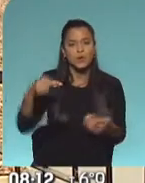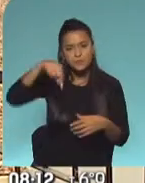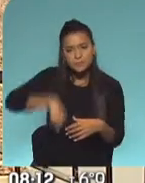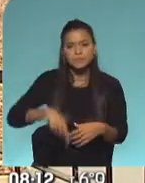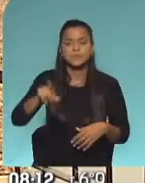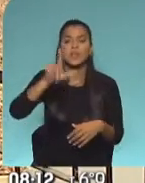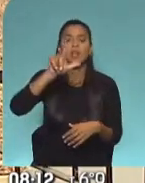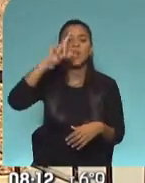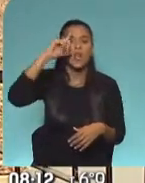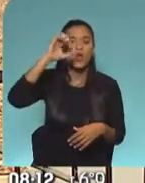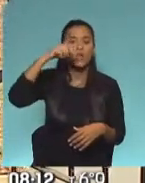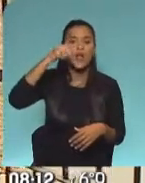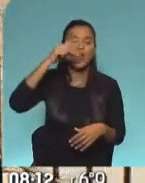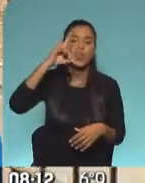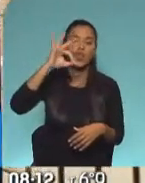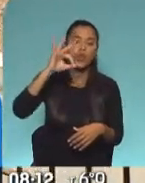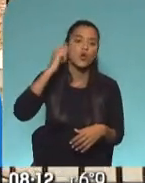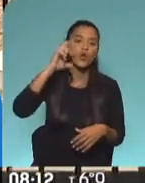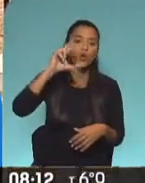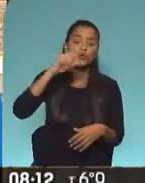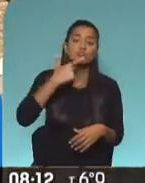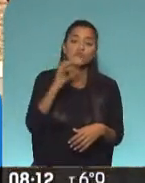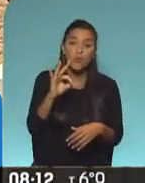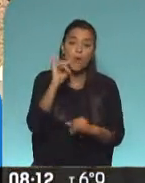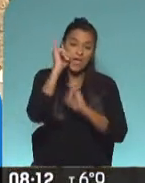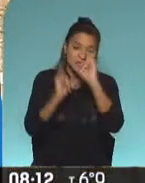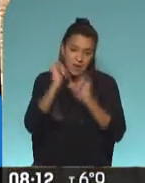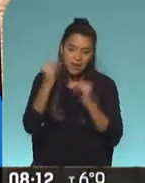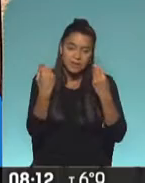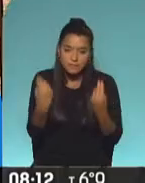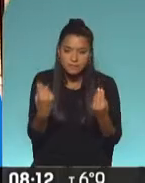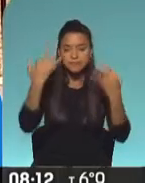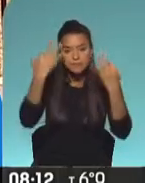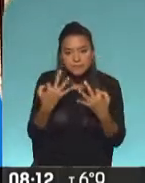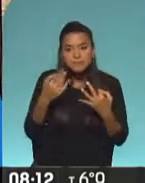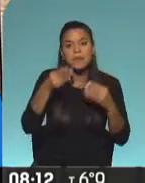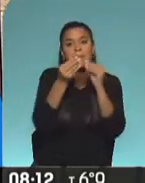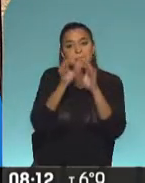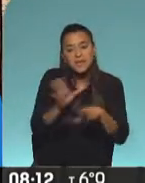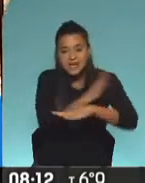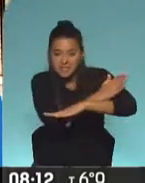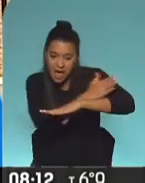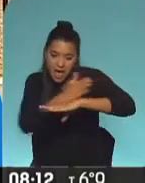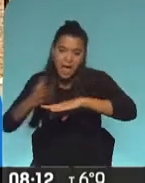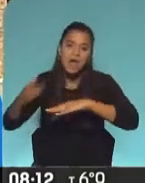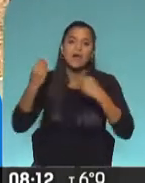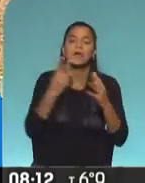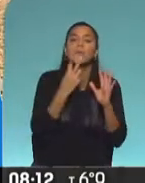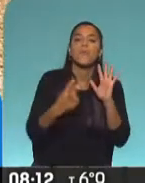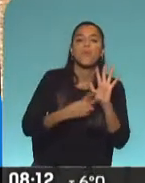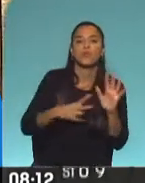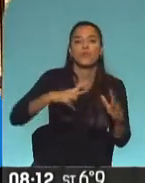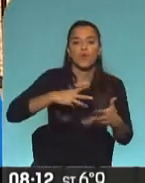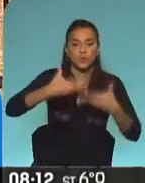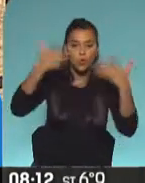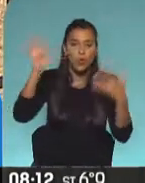Estamos con Leonardo Grosso, quien nos va a explicar el recorrido parlamentario, claro que ya se ha iniciado, estamos hablando del impuesto a las grandes fortunas o